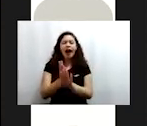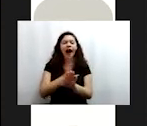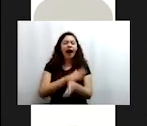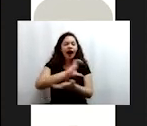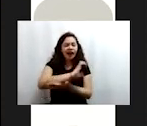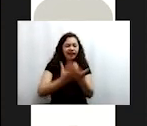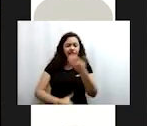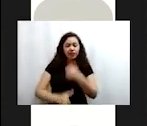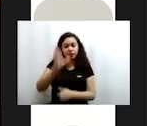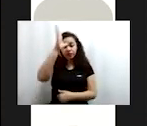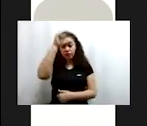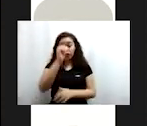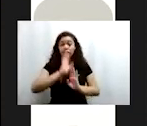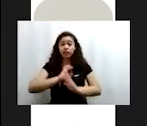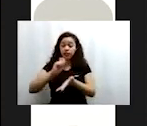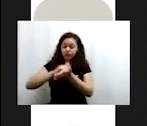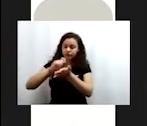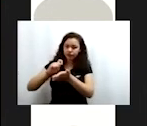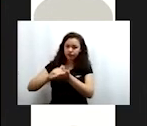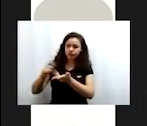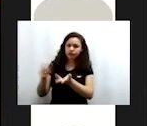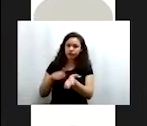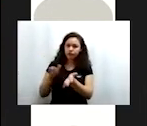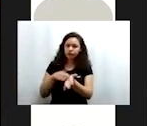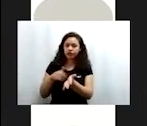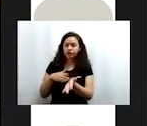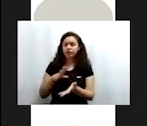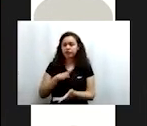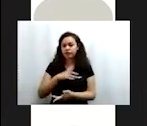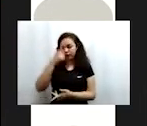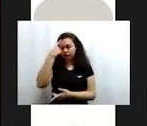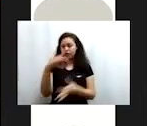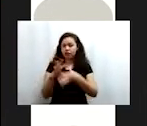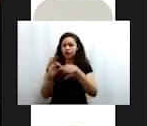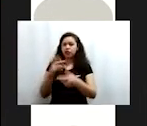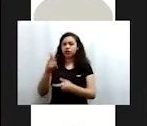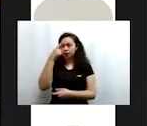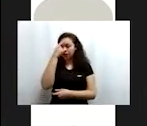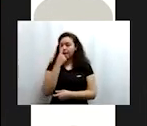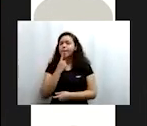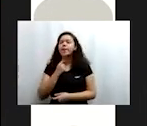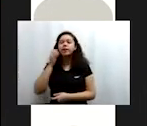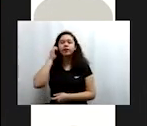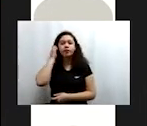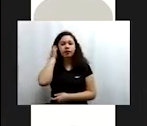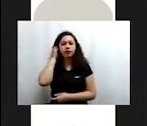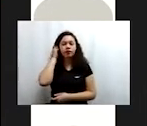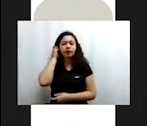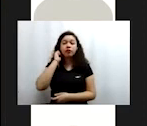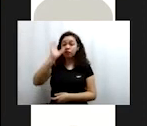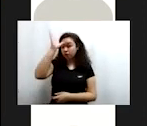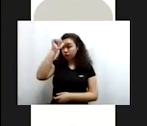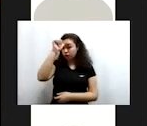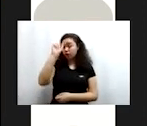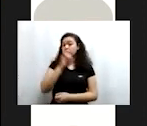está escrito en ese documento que es la descripción de su puesto. ¿Estamos? También le